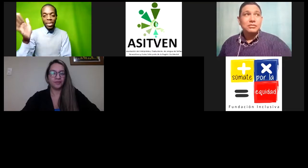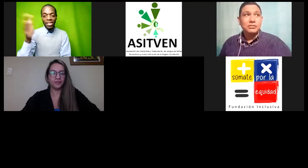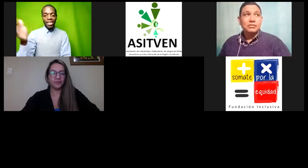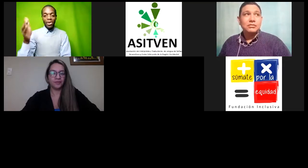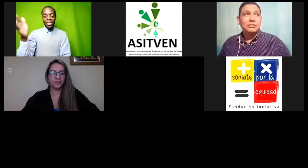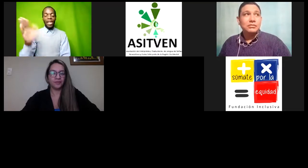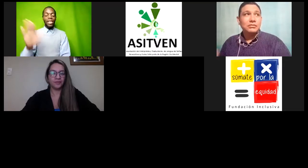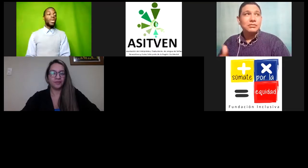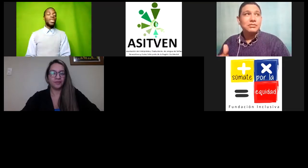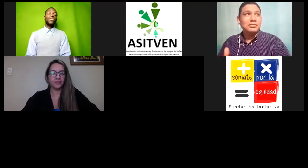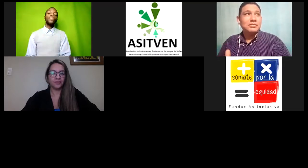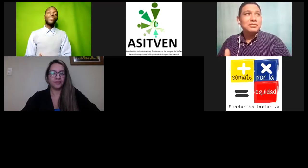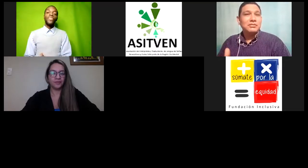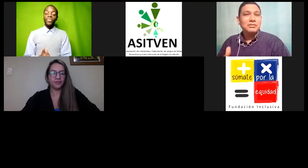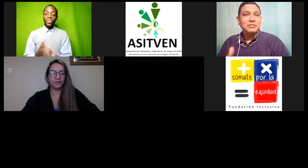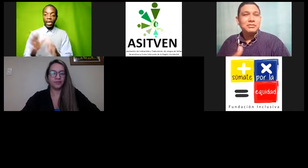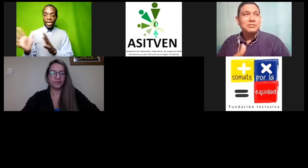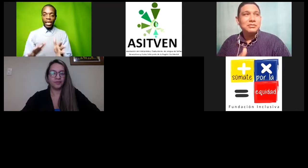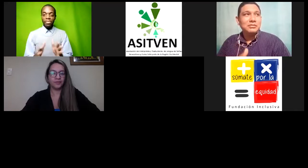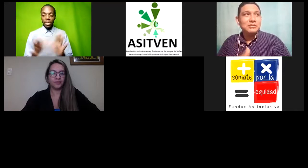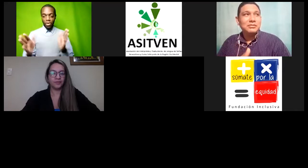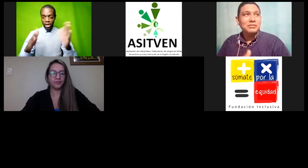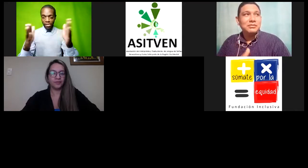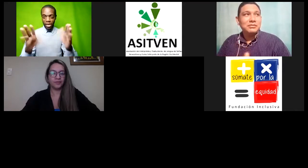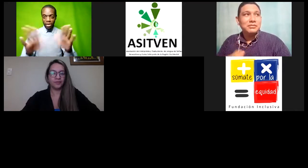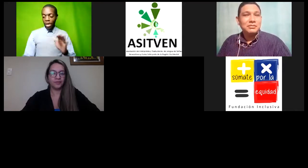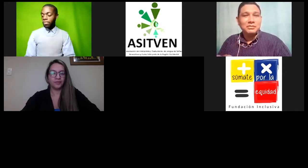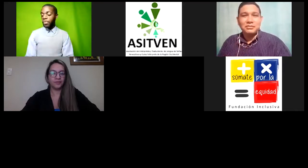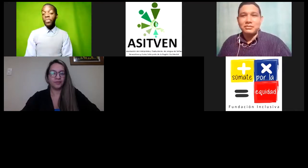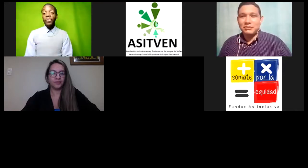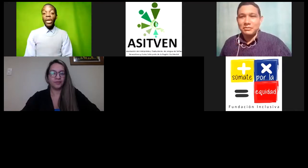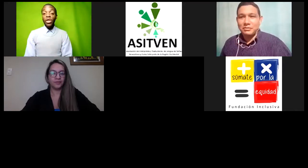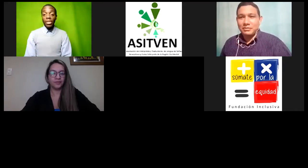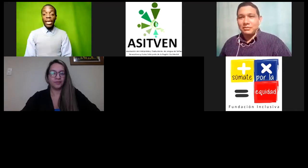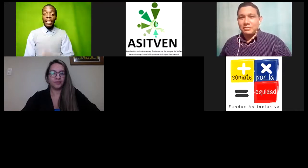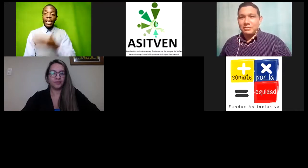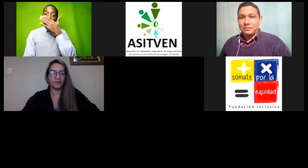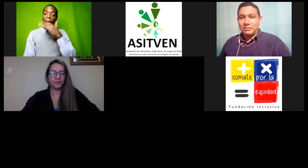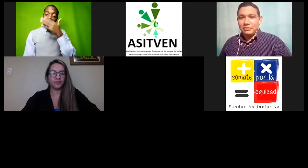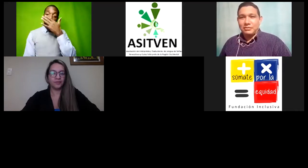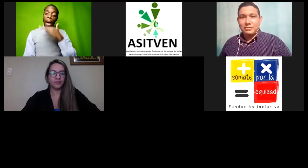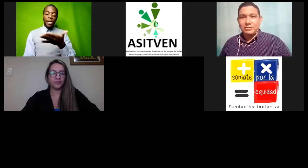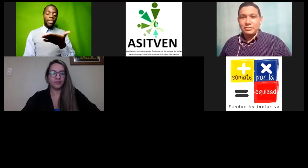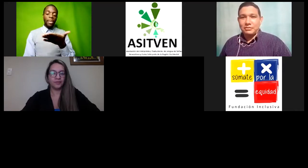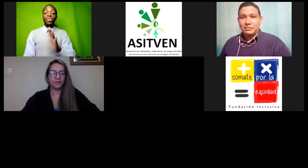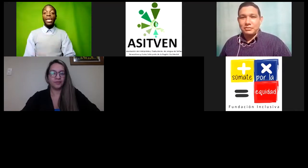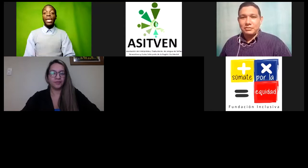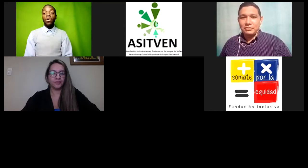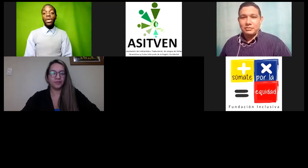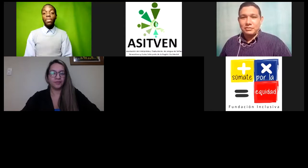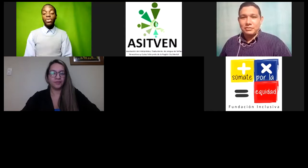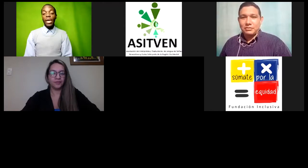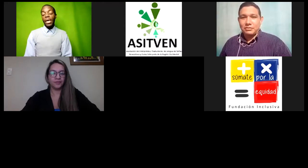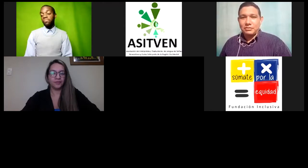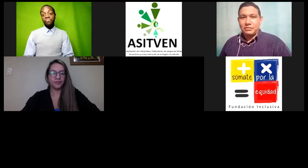de prensa, tengo que estar allí un ratito y nada, pero es virtual. No obstante, ayer hablamos de que